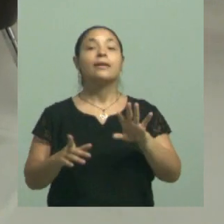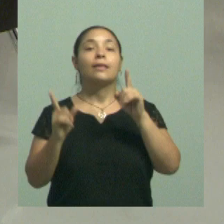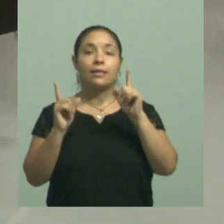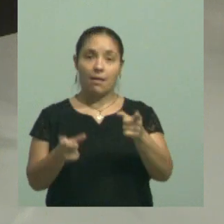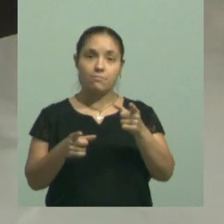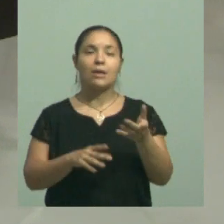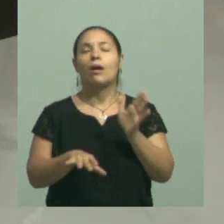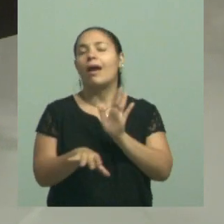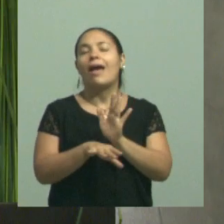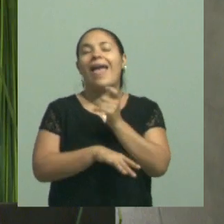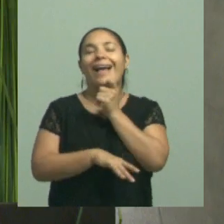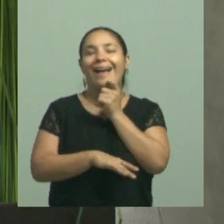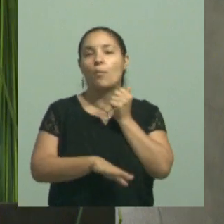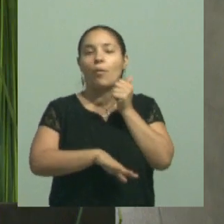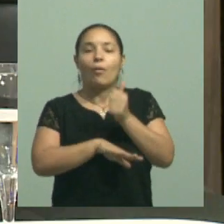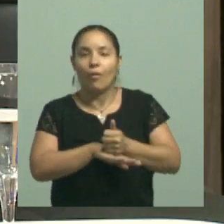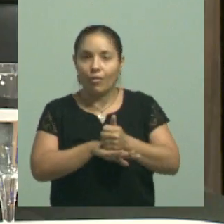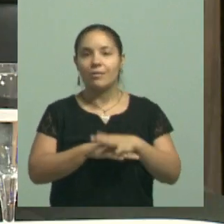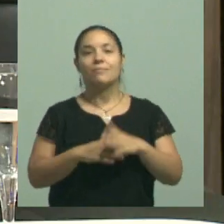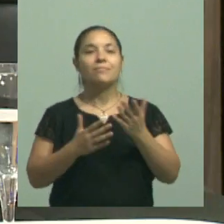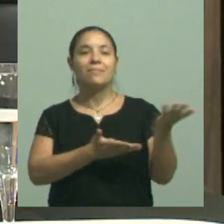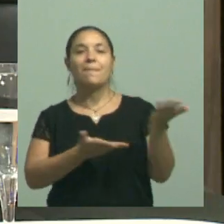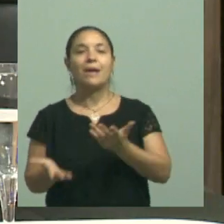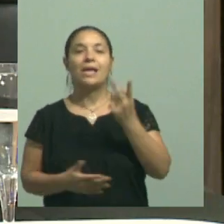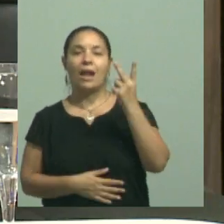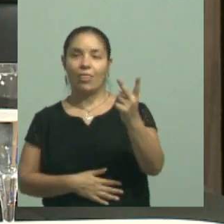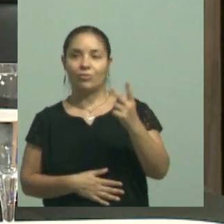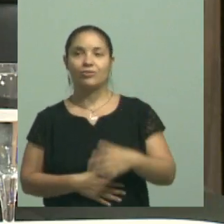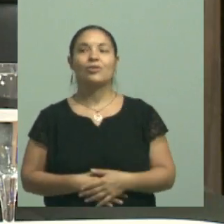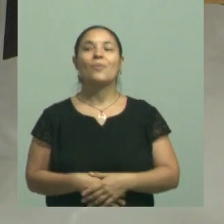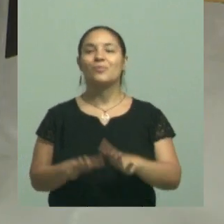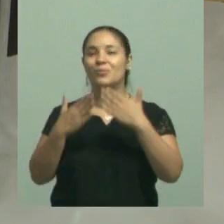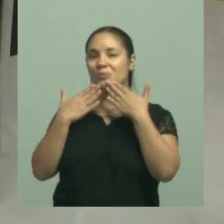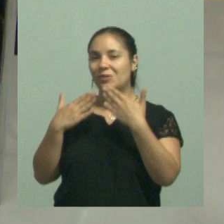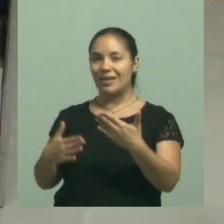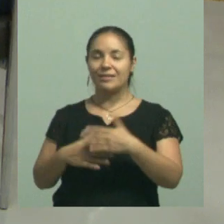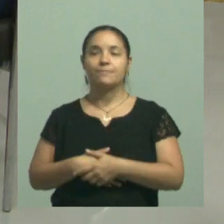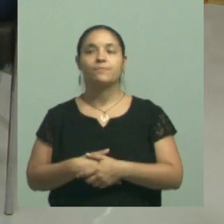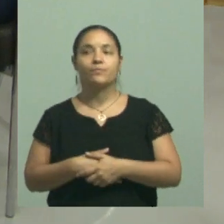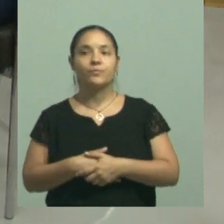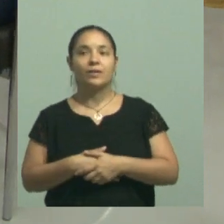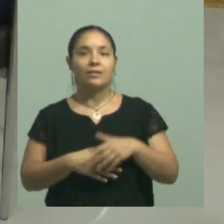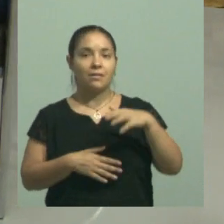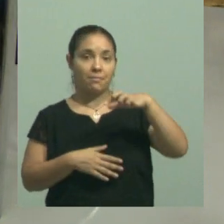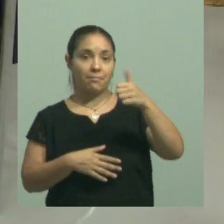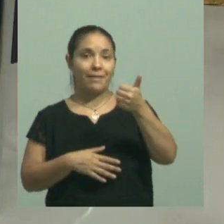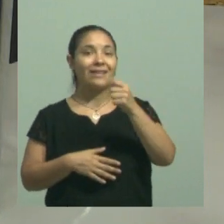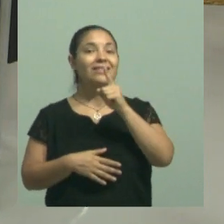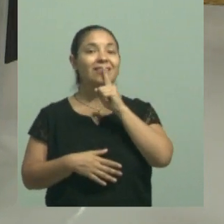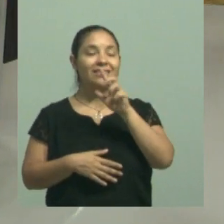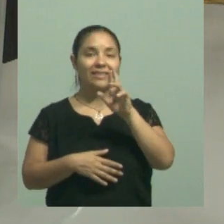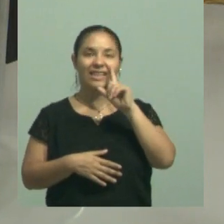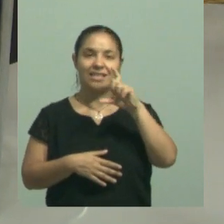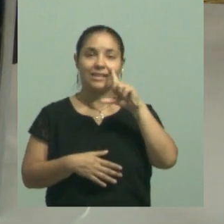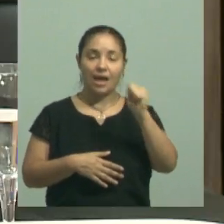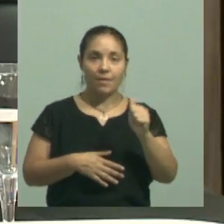una demostración. Bienvenidas a las dos. Bienvenidas también, Joana. Gracias. Bueno, vamos a hablar un poquito. Patricia, les cuento, es